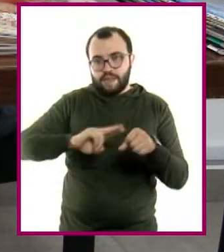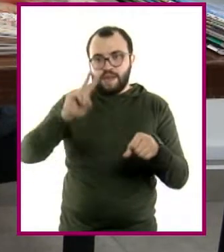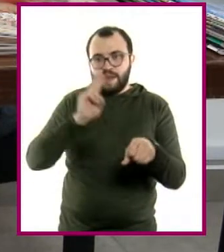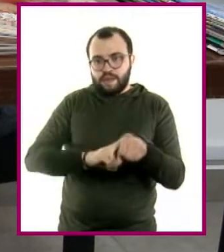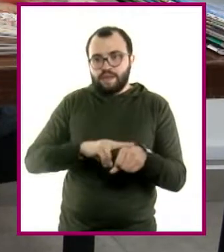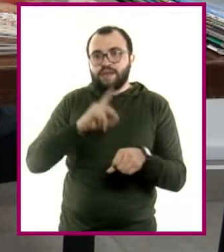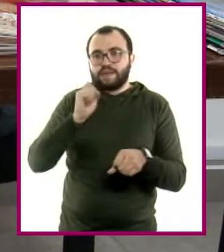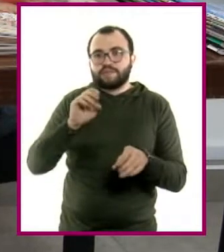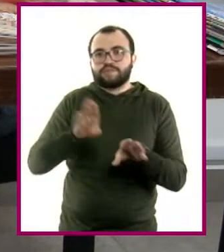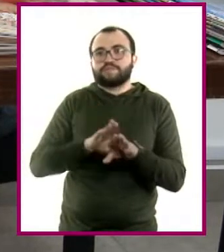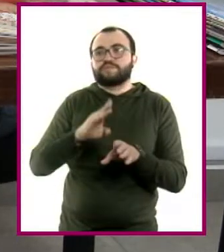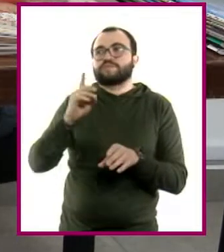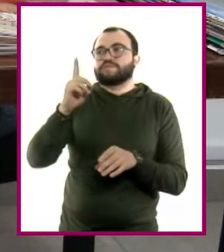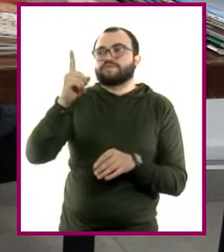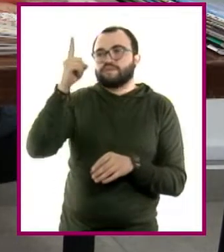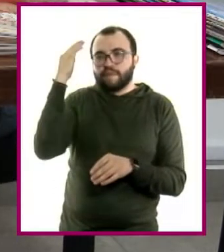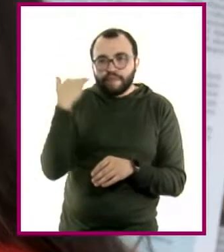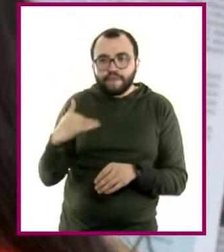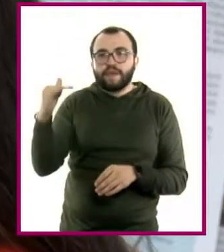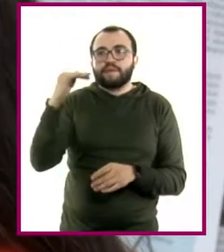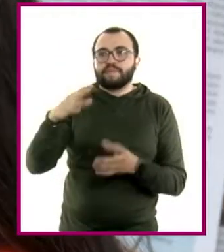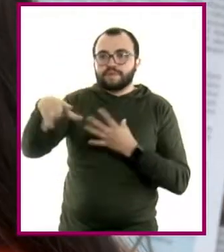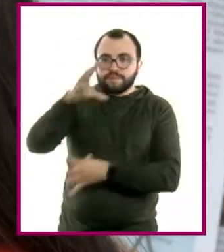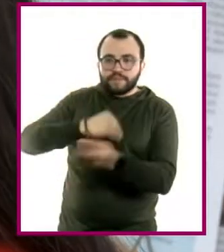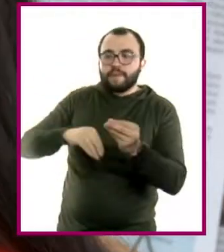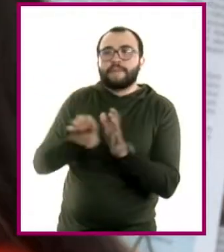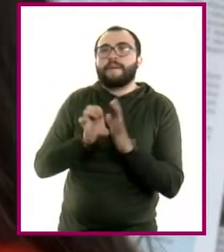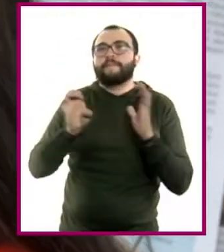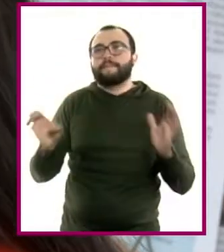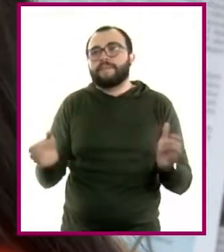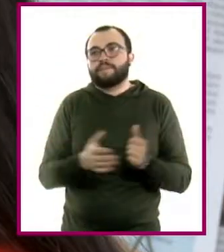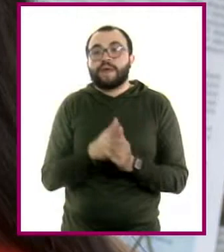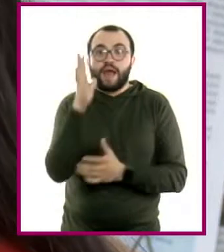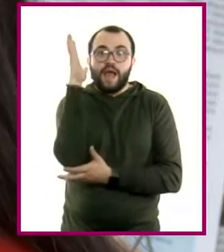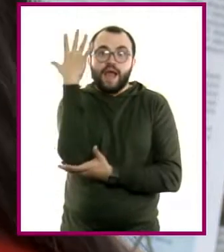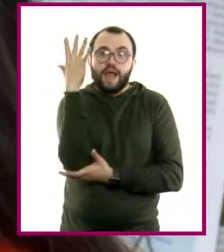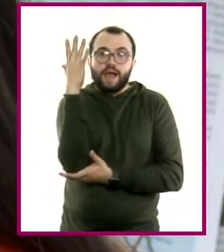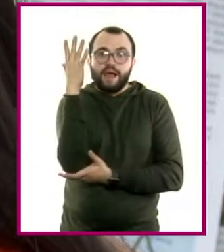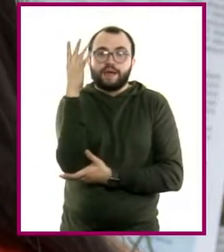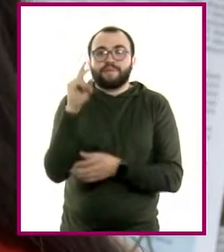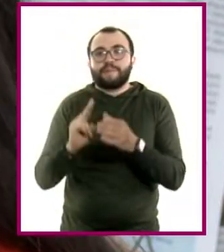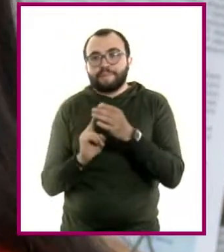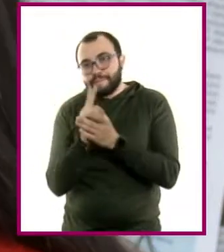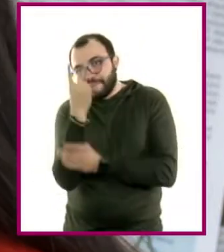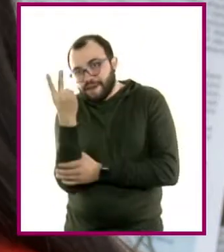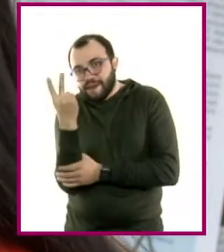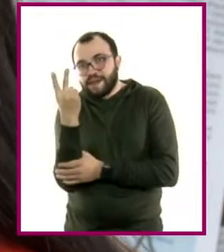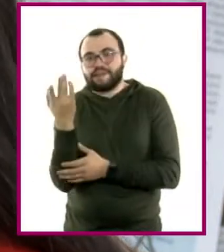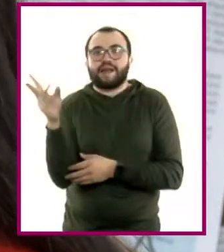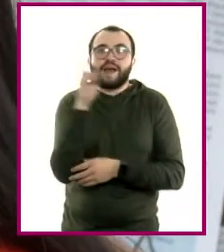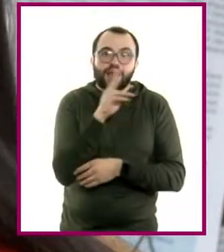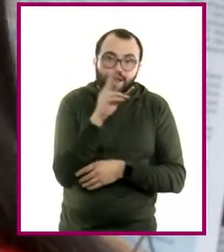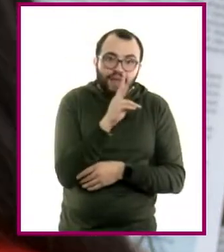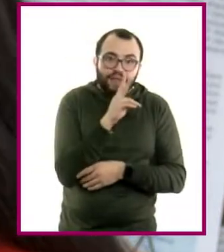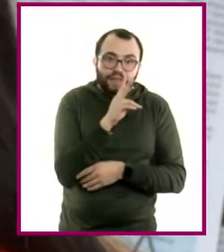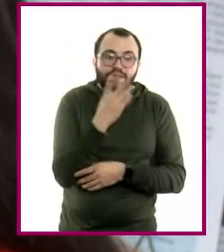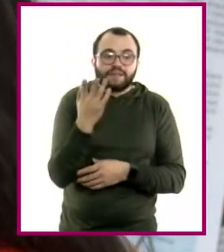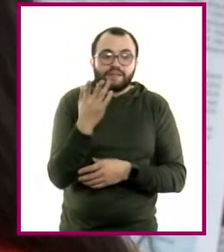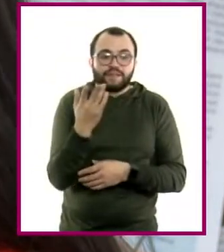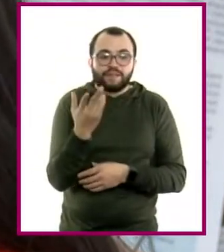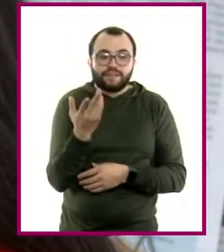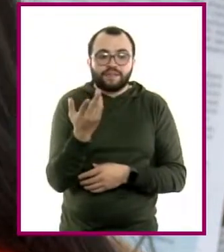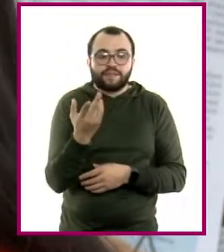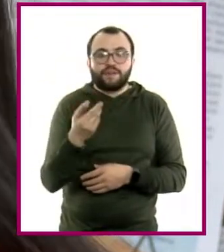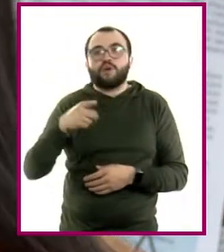que se renuevan cada cierto periodo de tiempo. Por ejemplo, los árboles, las plantas, el aire. Y los recursos